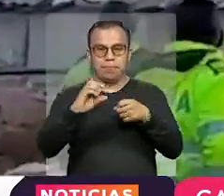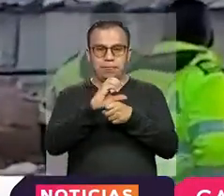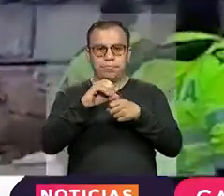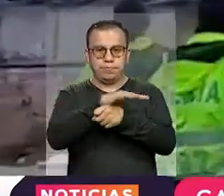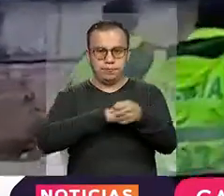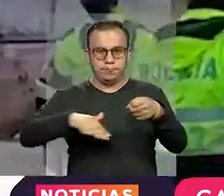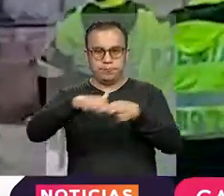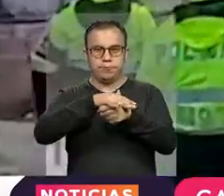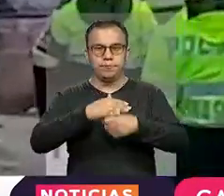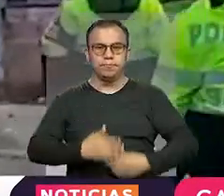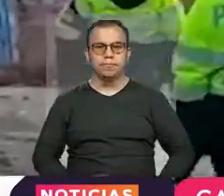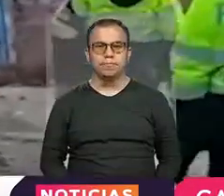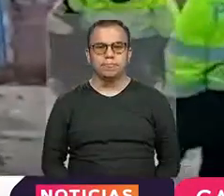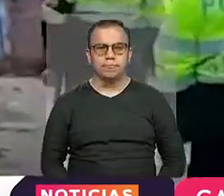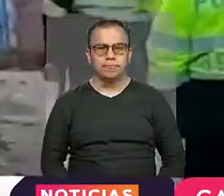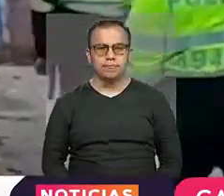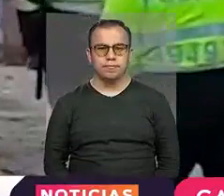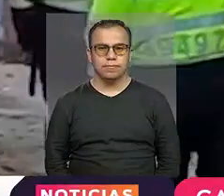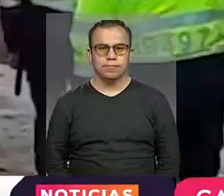departamento.